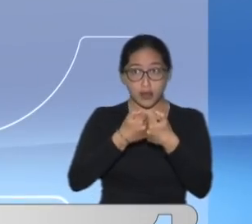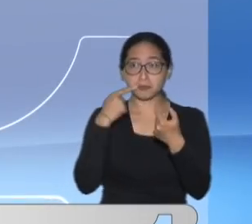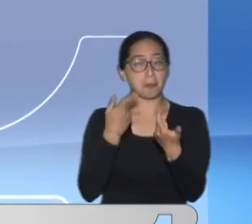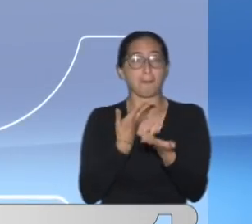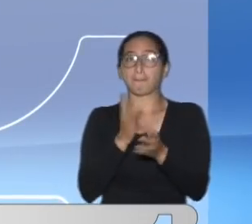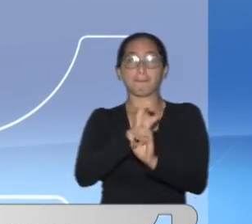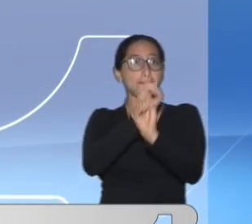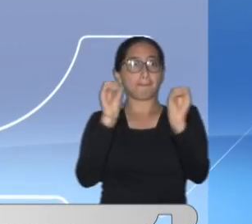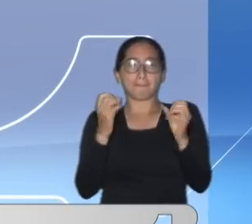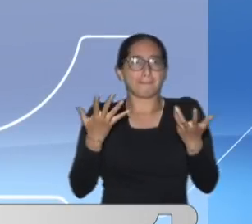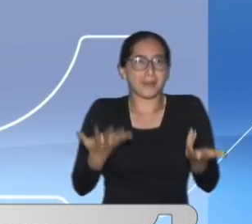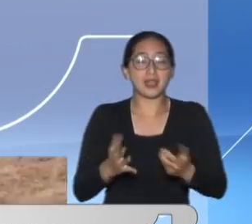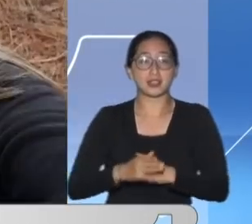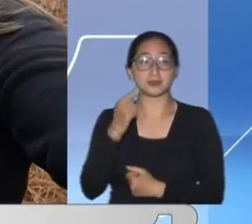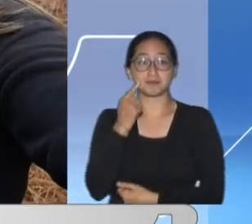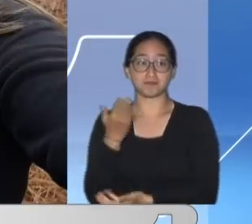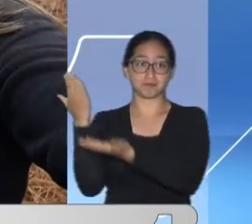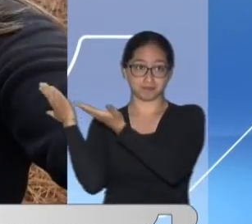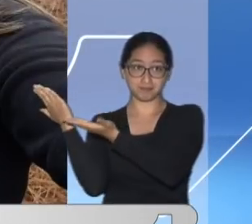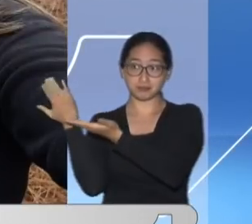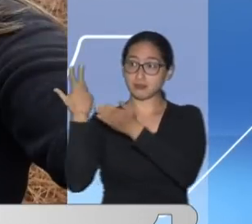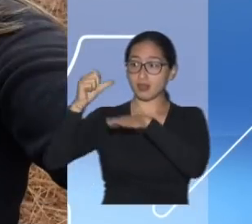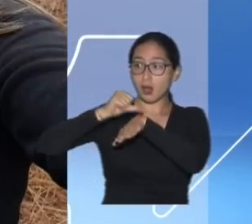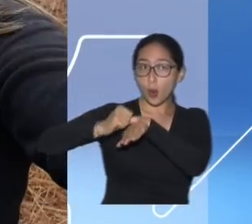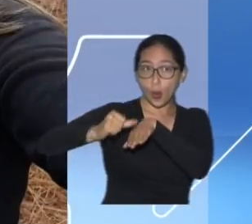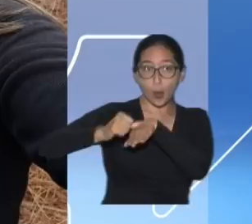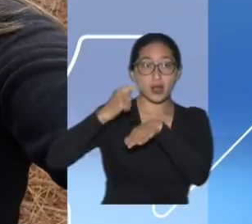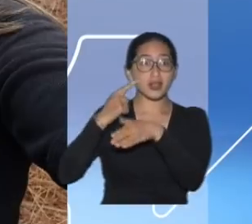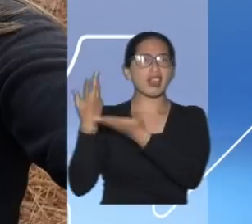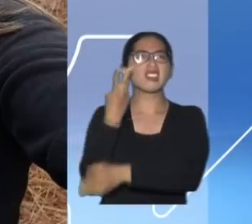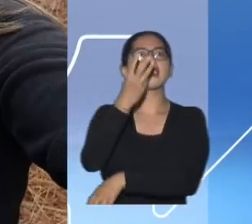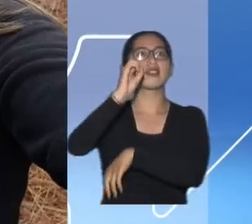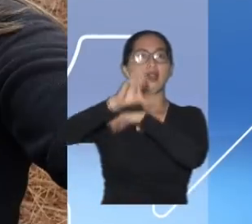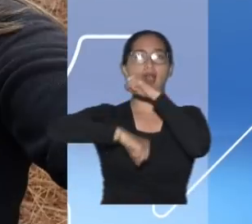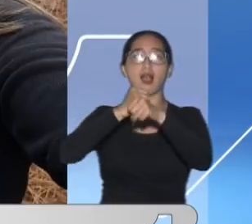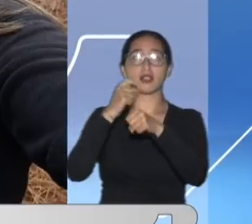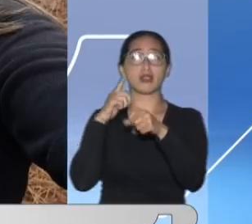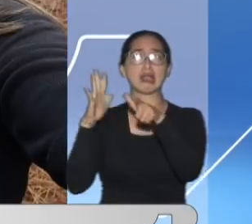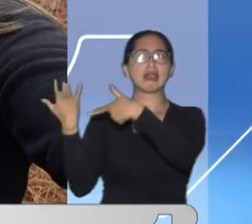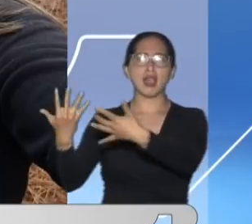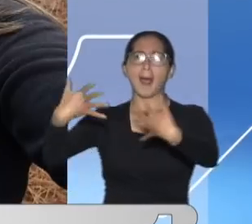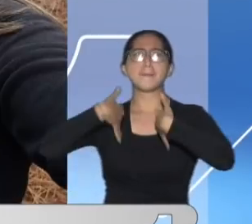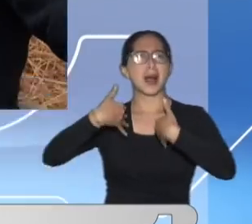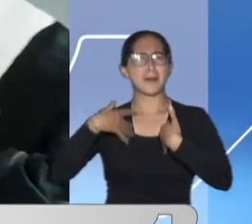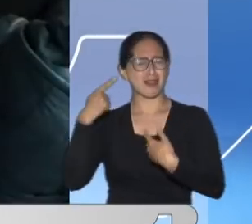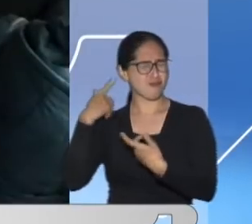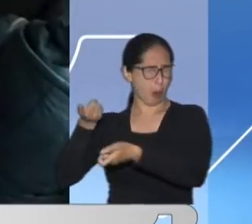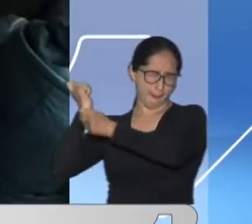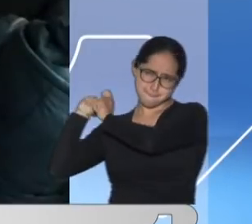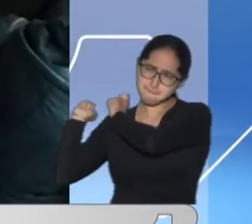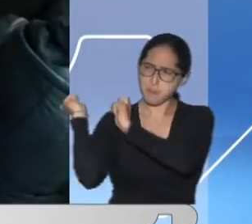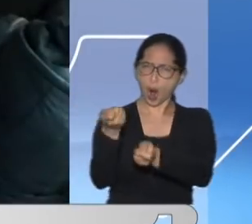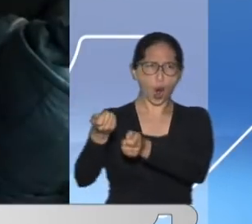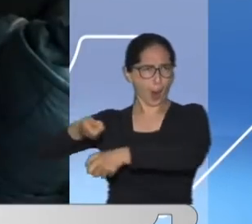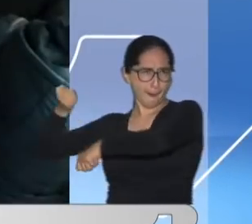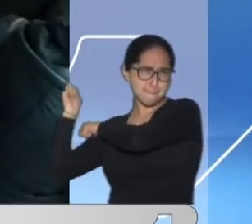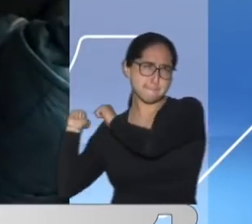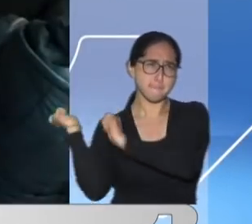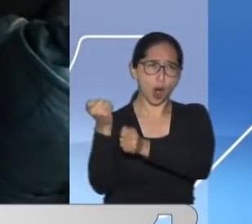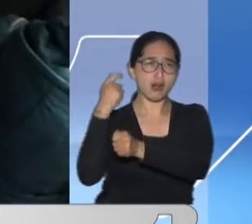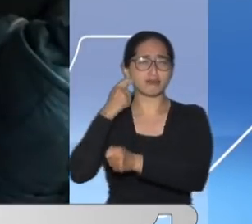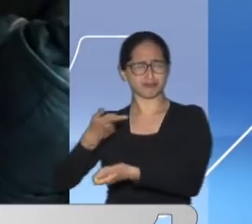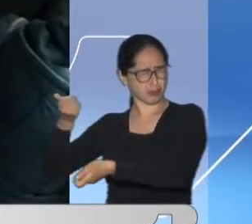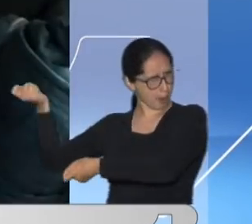salió de cirugía Ángela del Pilar Ferro Gaitán, la mujer de 30 años que fue víctima de un ataque en la cabeza con un hacha por parte de su